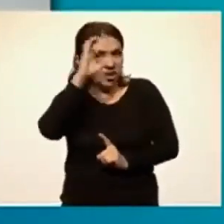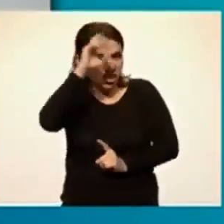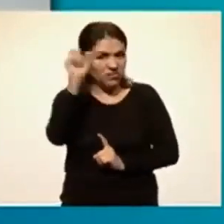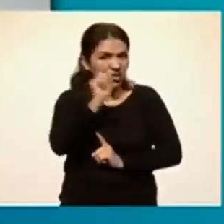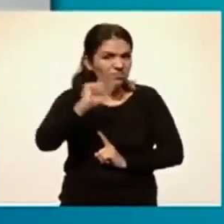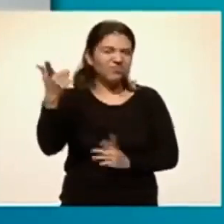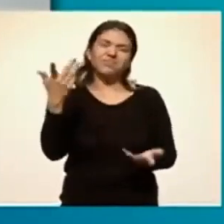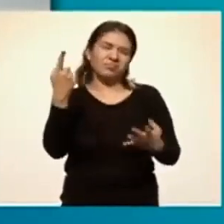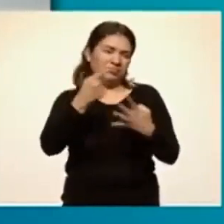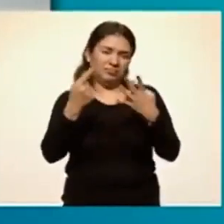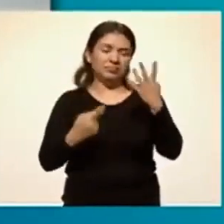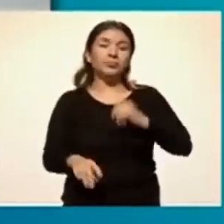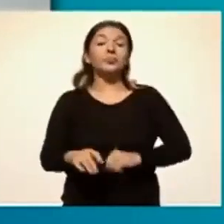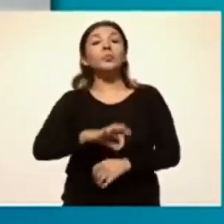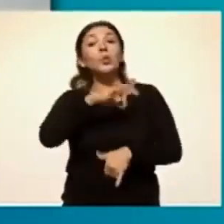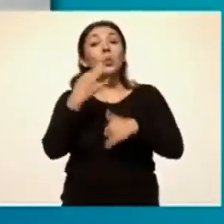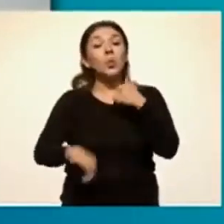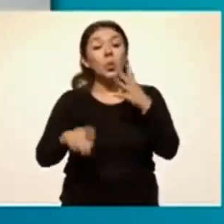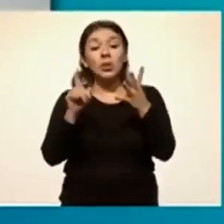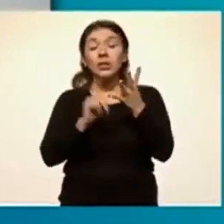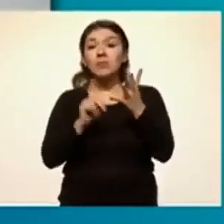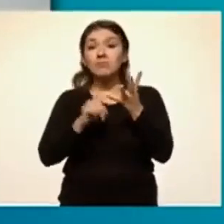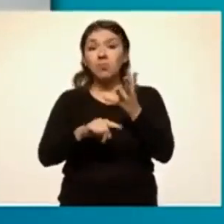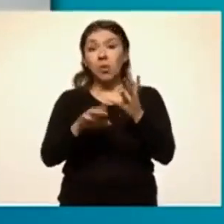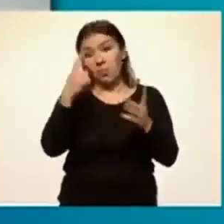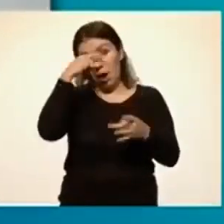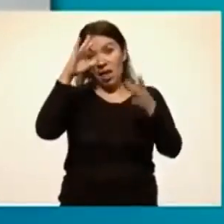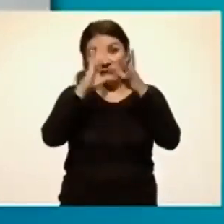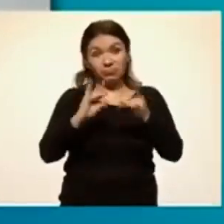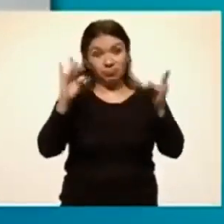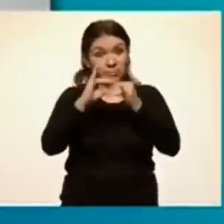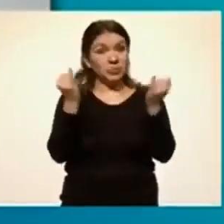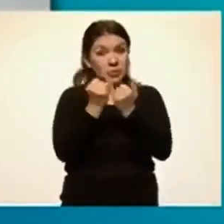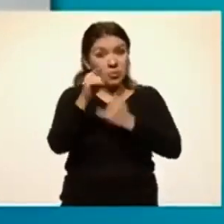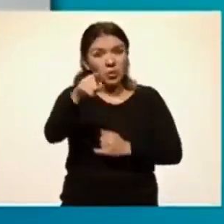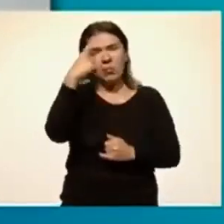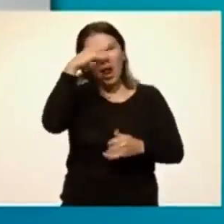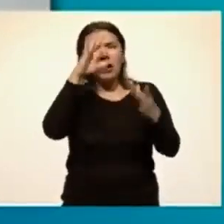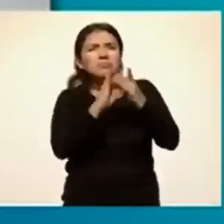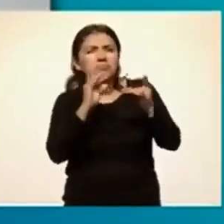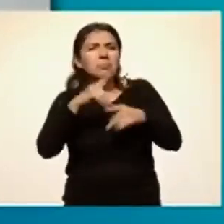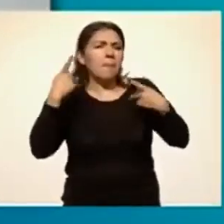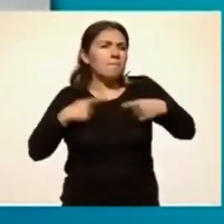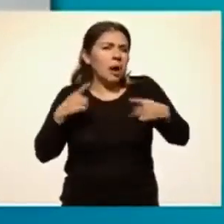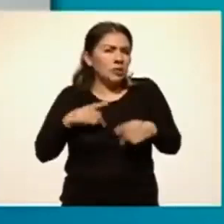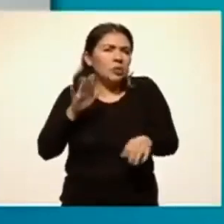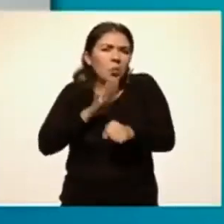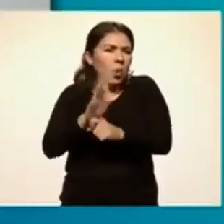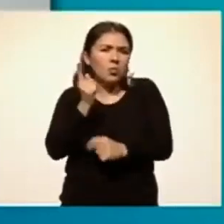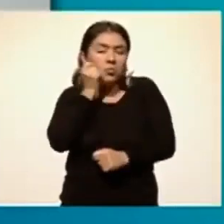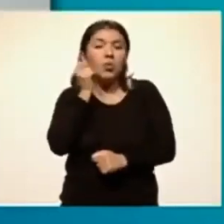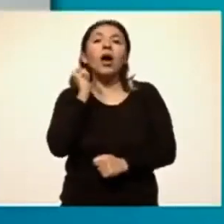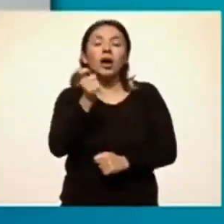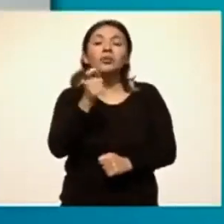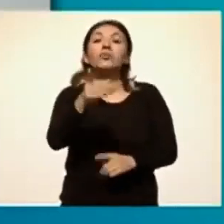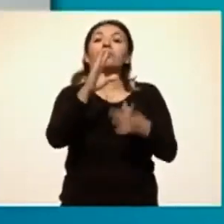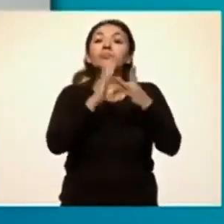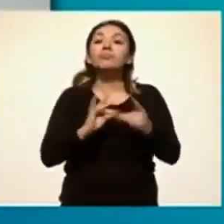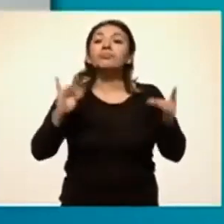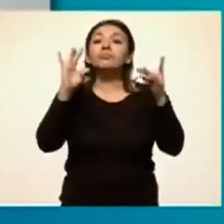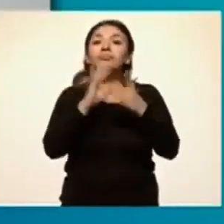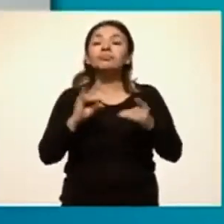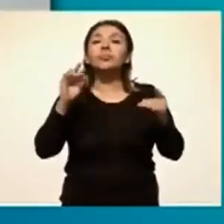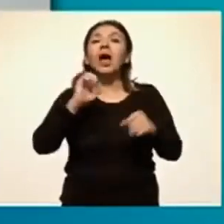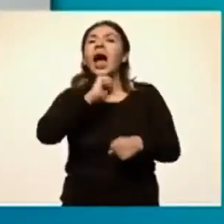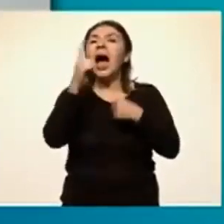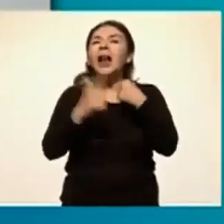científico, etc. Y luego la última cosa que podemos contar también cuando estamos describiendo a un personaje es contar